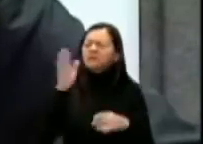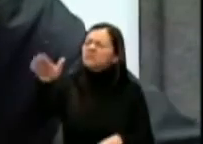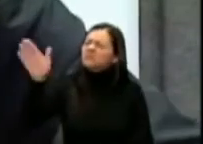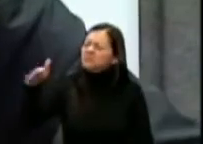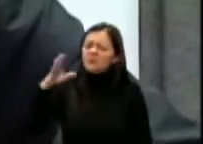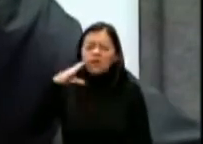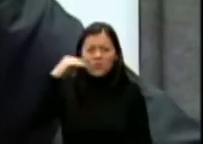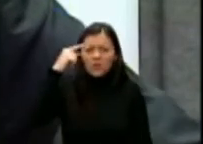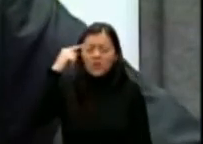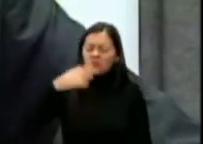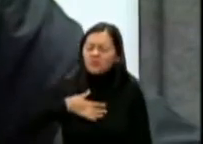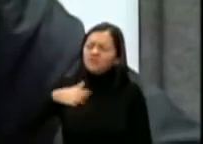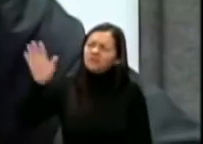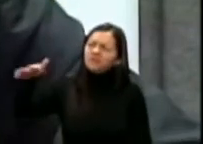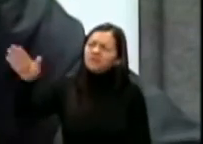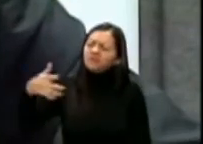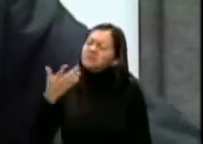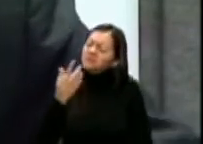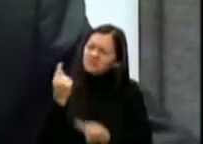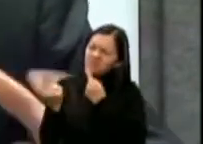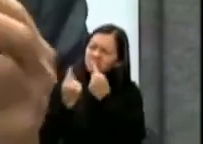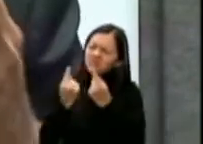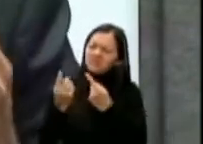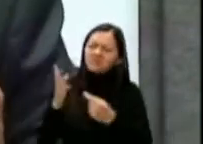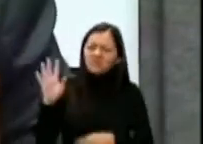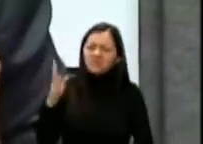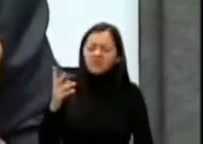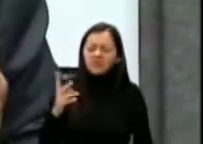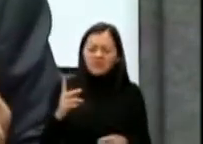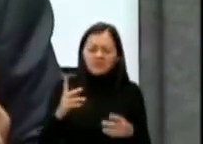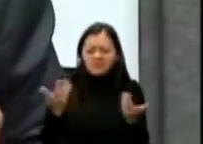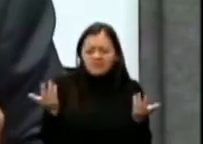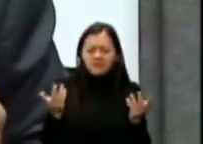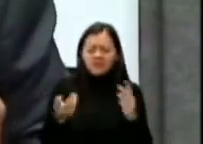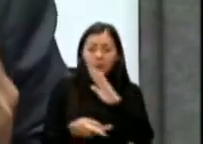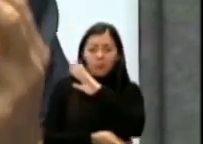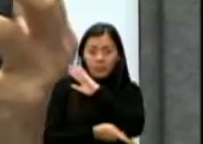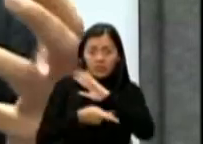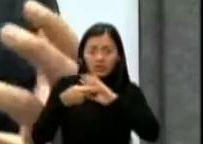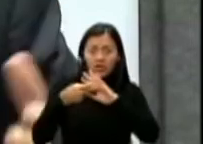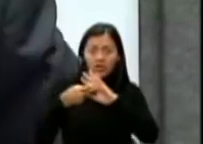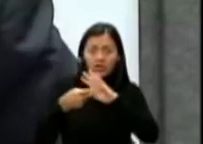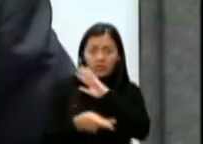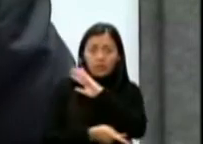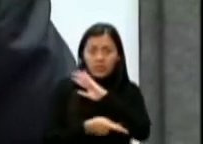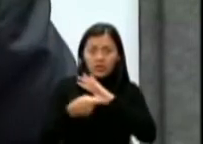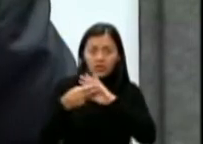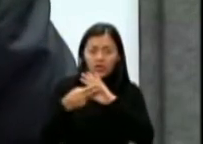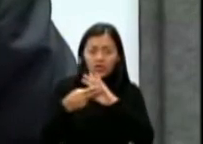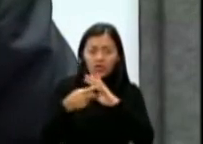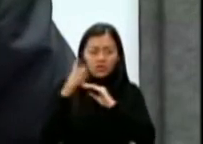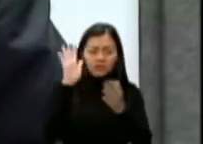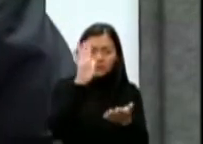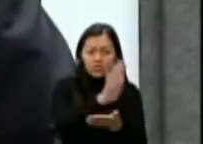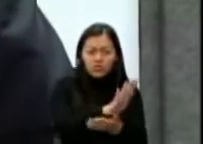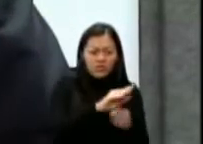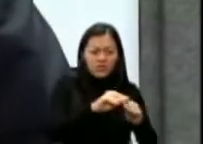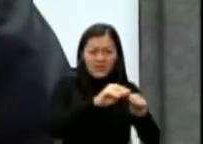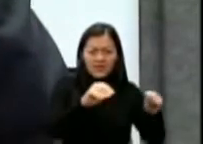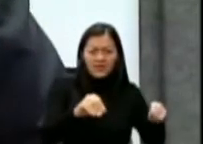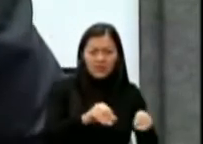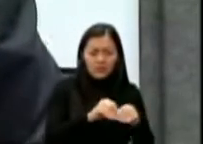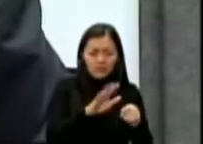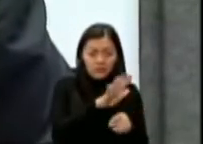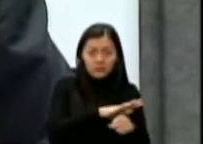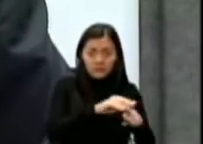lo que es el destino los dos extremos de los productos sumidos en la pureza me refería a la